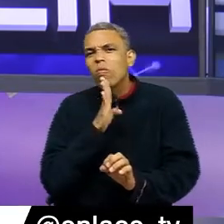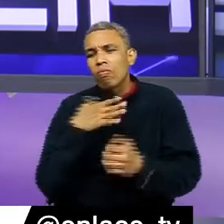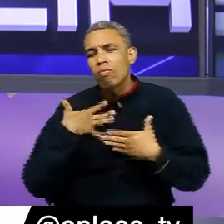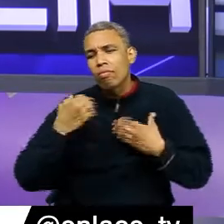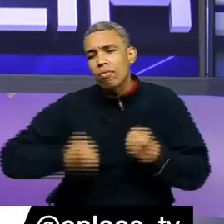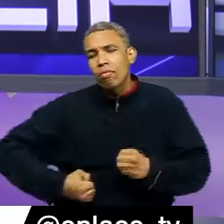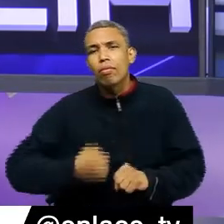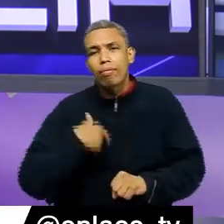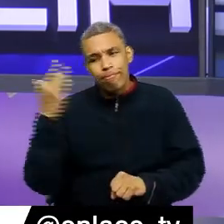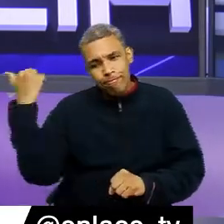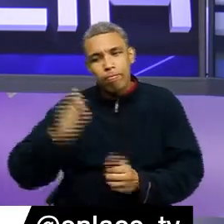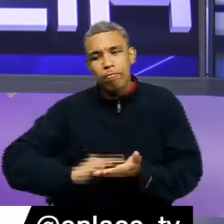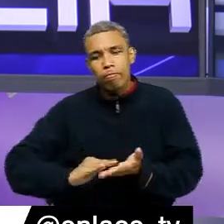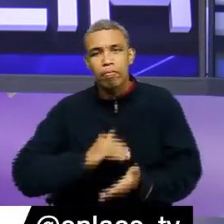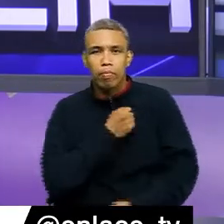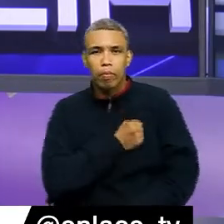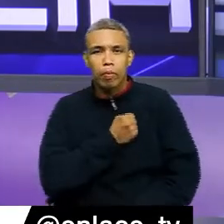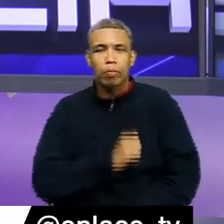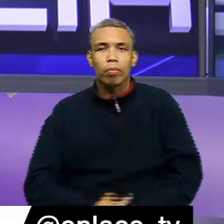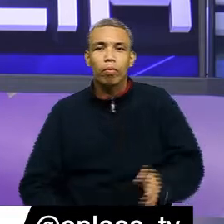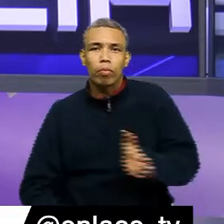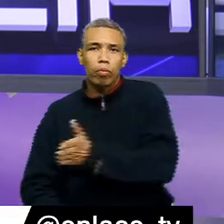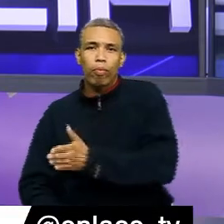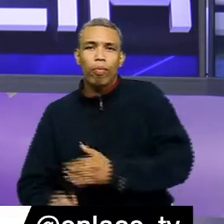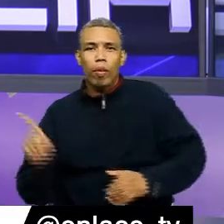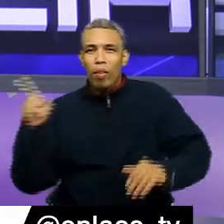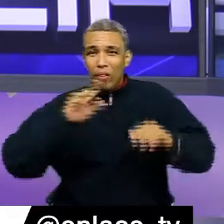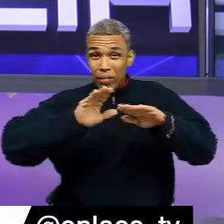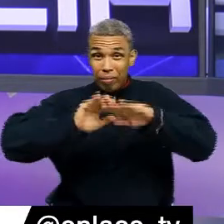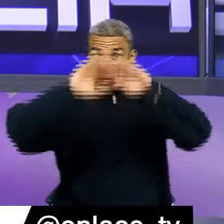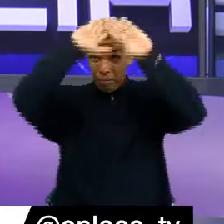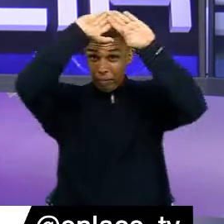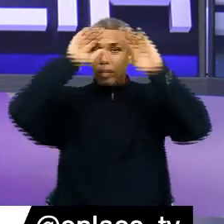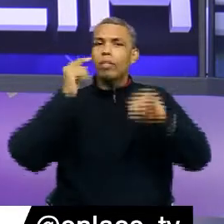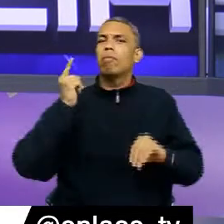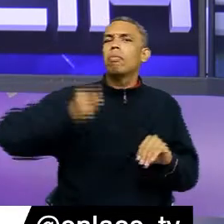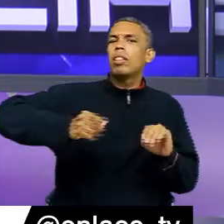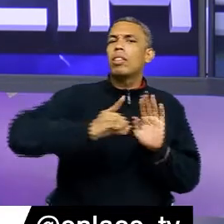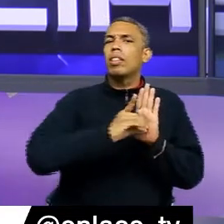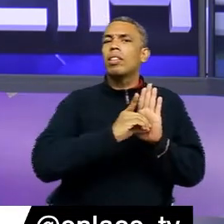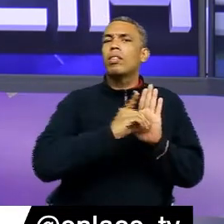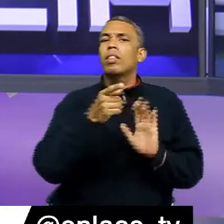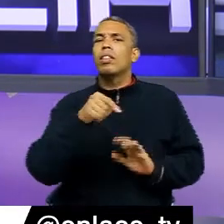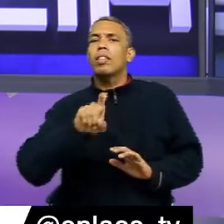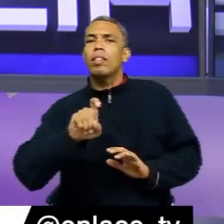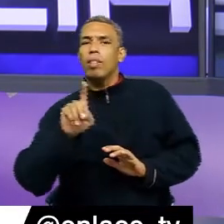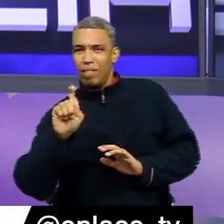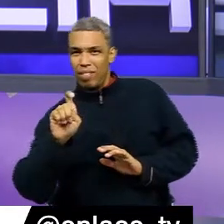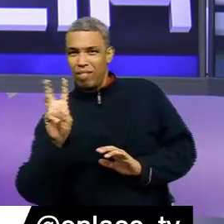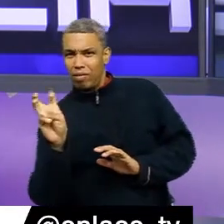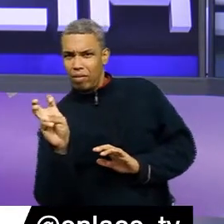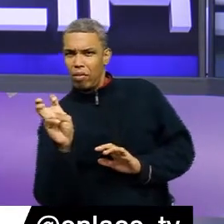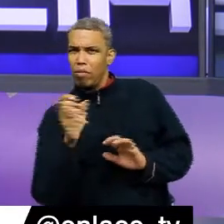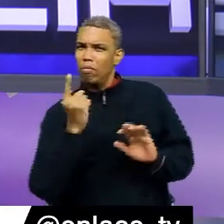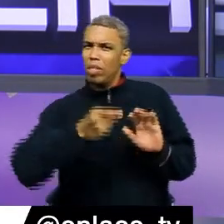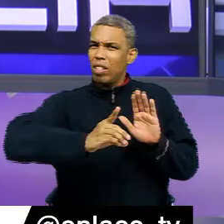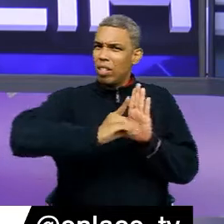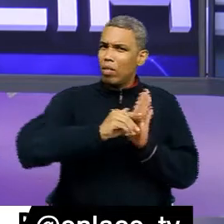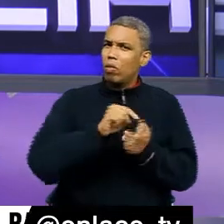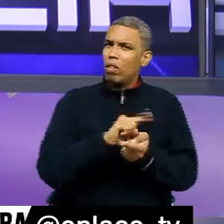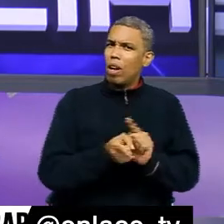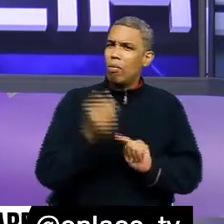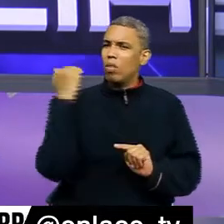Los habitantes del corregimiento El Centro se mostraron en desacuerdo con el decreto 1668 que modifica la contratación de mano de obra en los lugares en